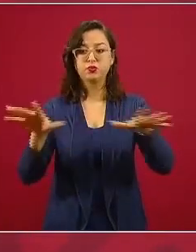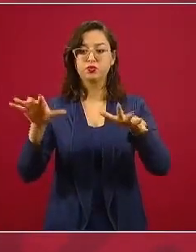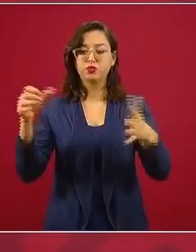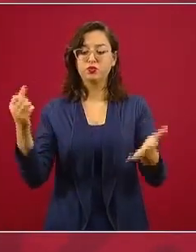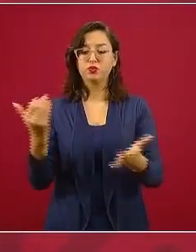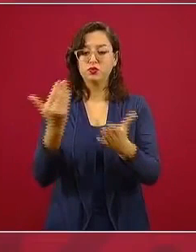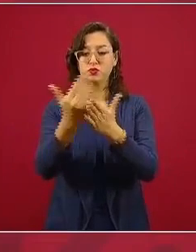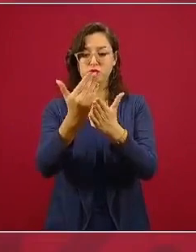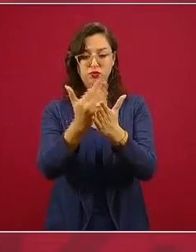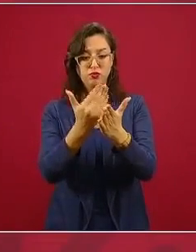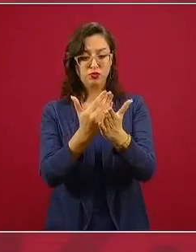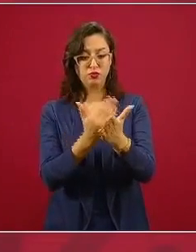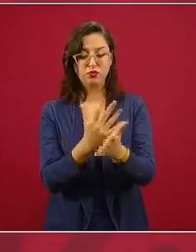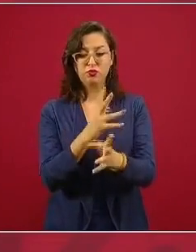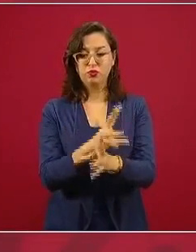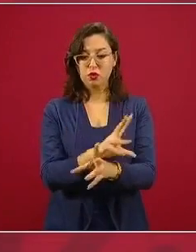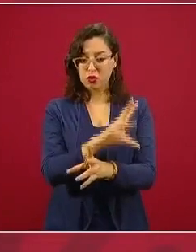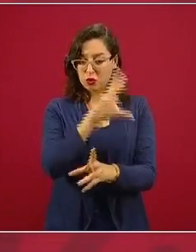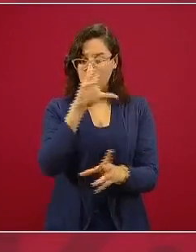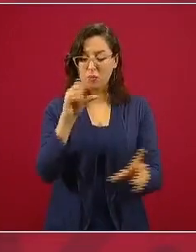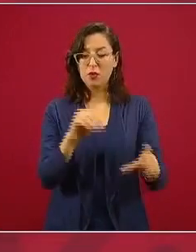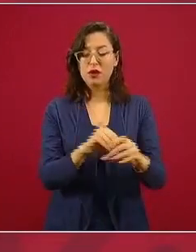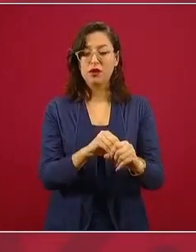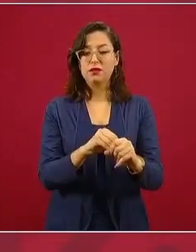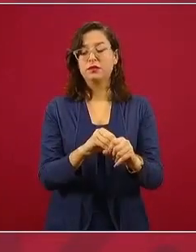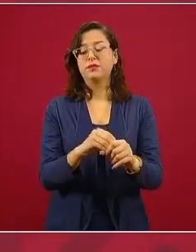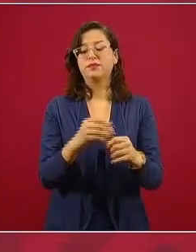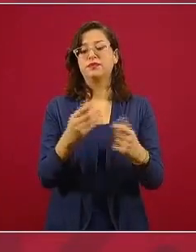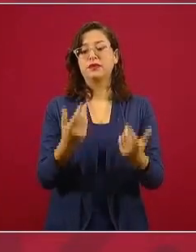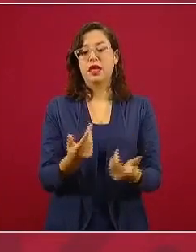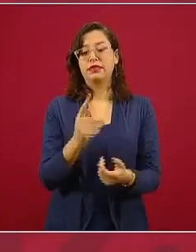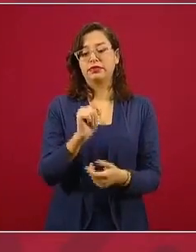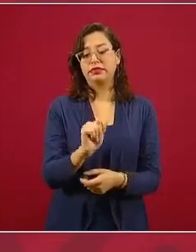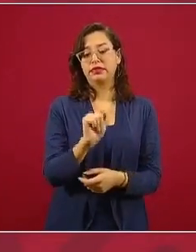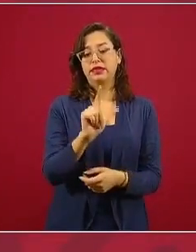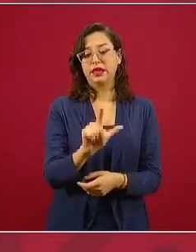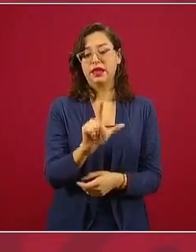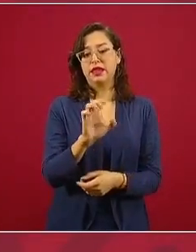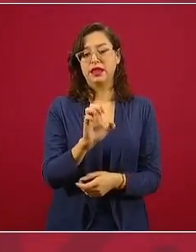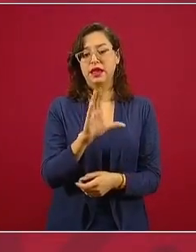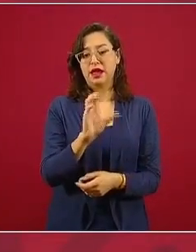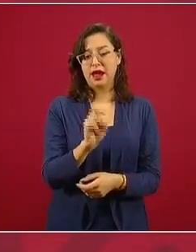el protocolo en el que se sustituye el Tratado de Libre Comercio de América del